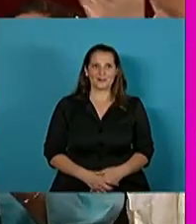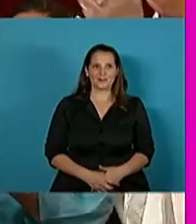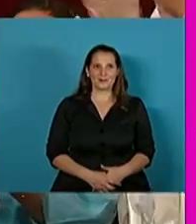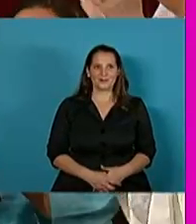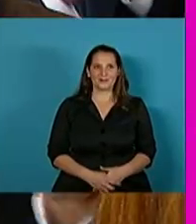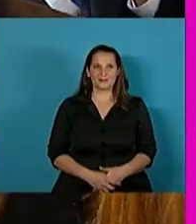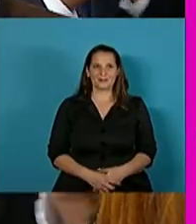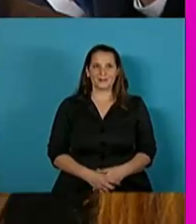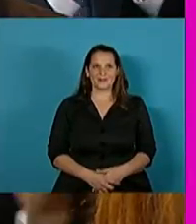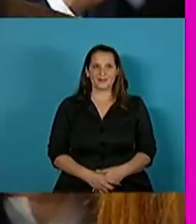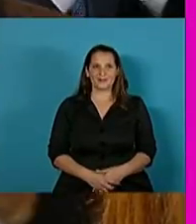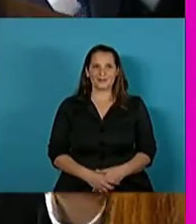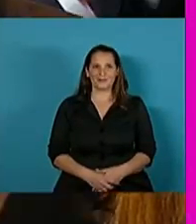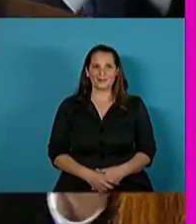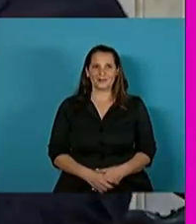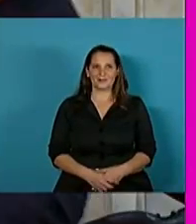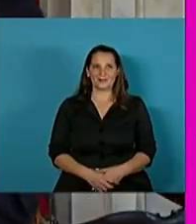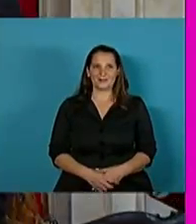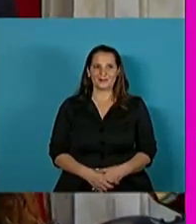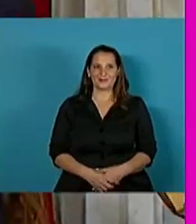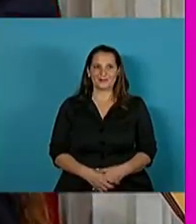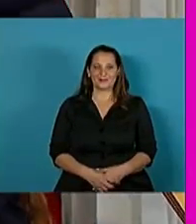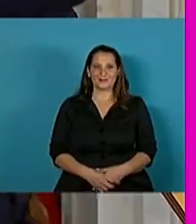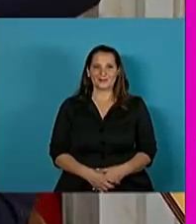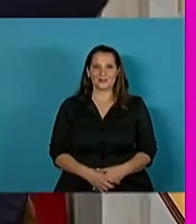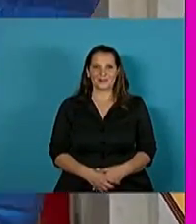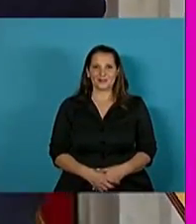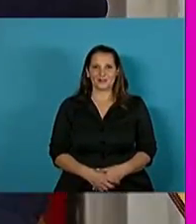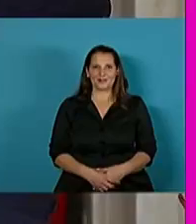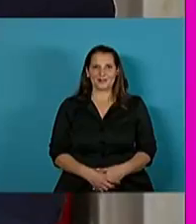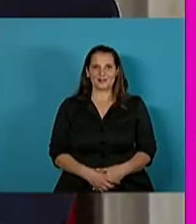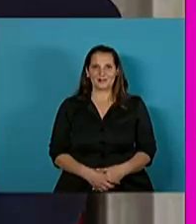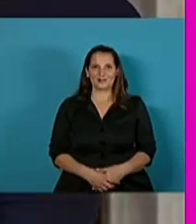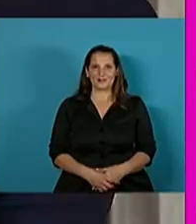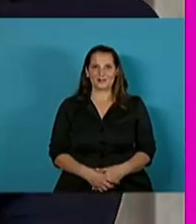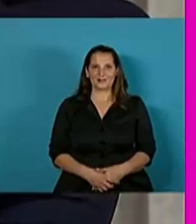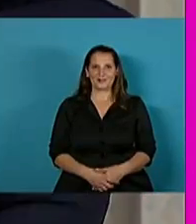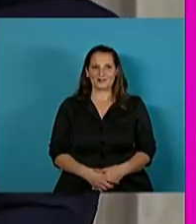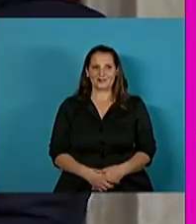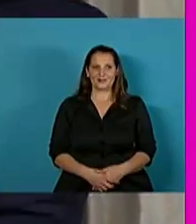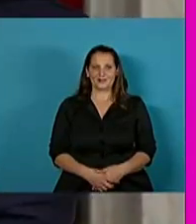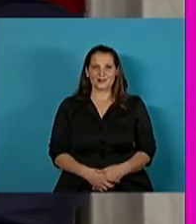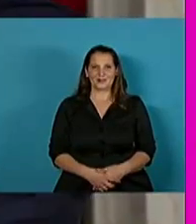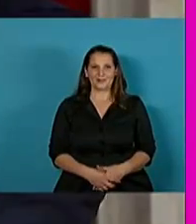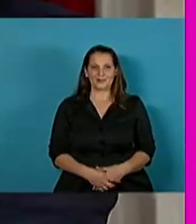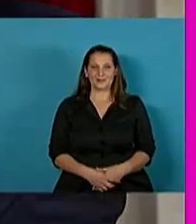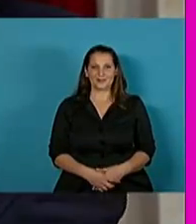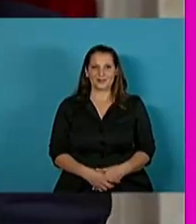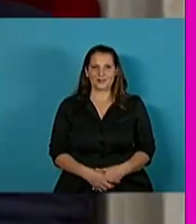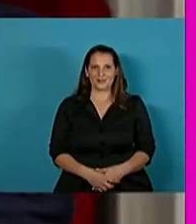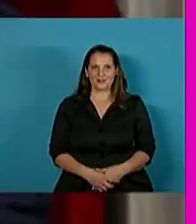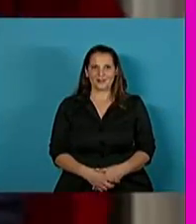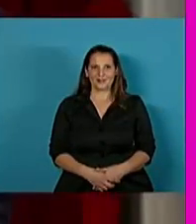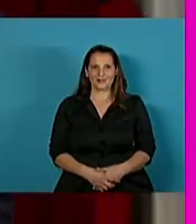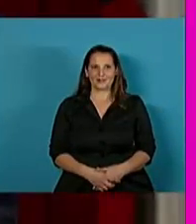es? Existe una reglamentación de 1960. Esa reglamentación al 2019 no se cumple y es algo que se sugiere, pero